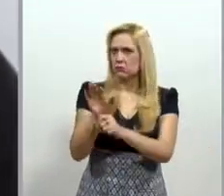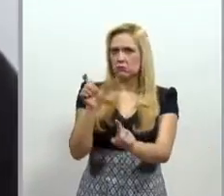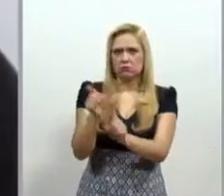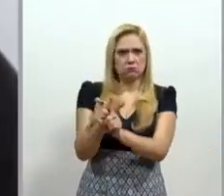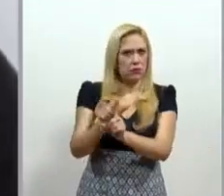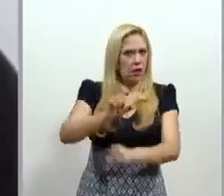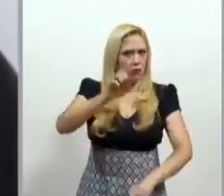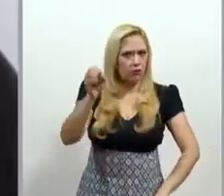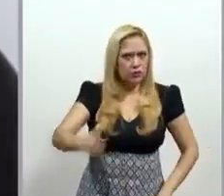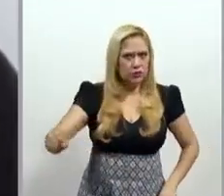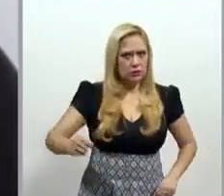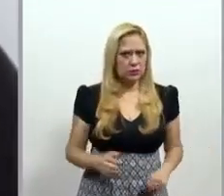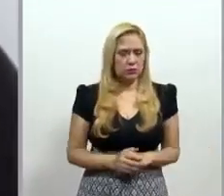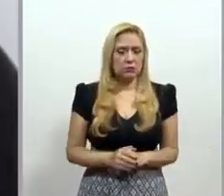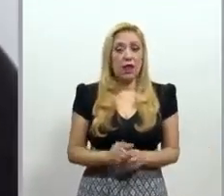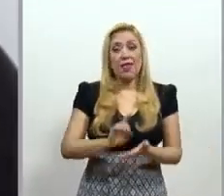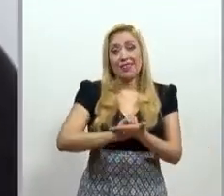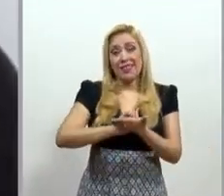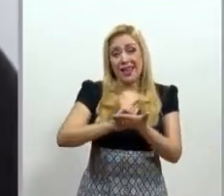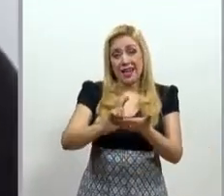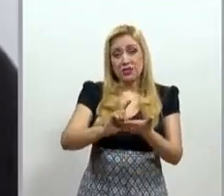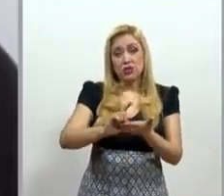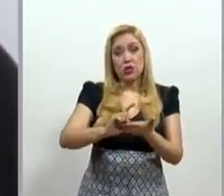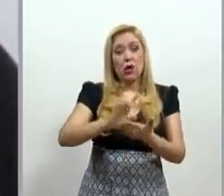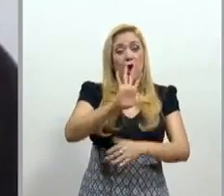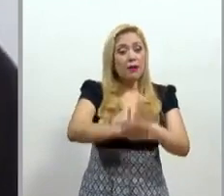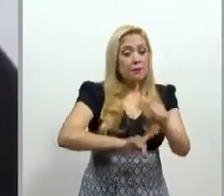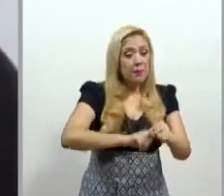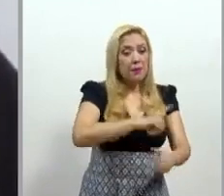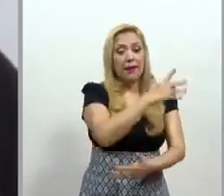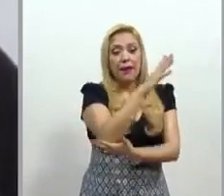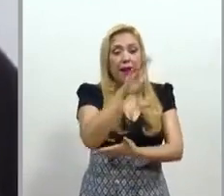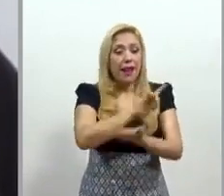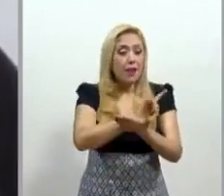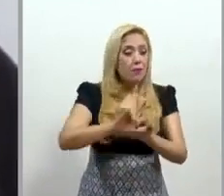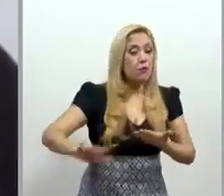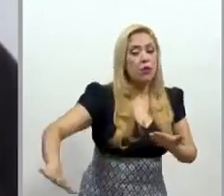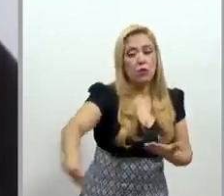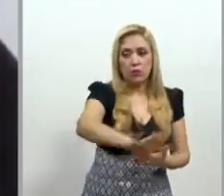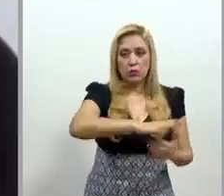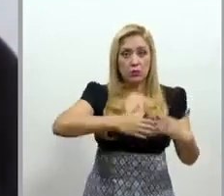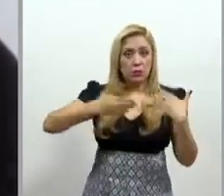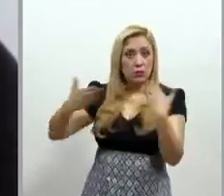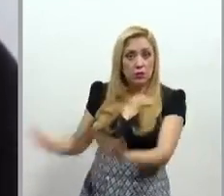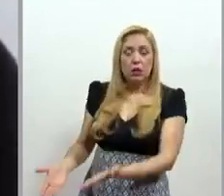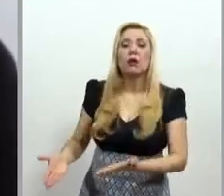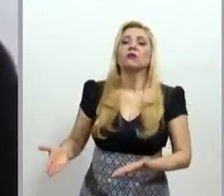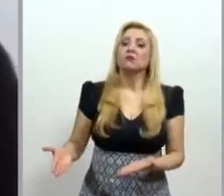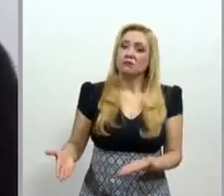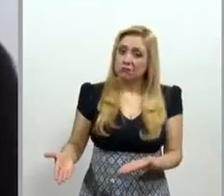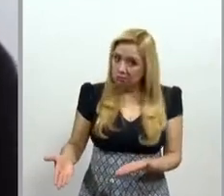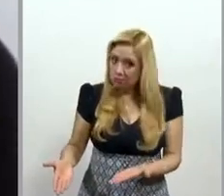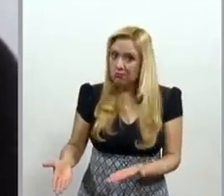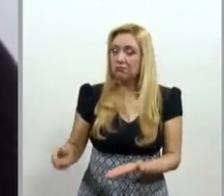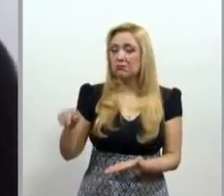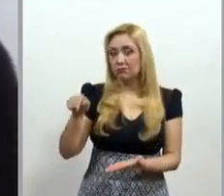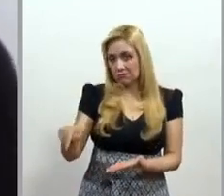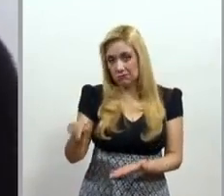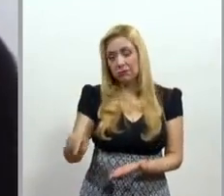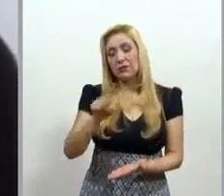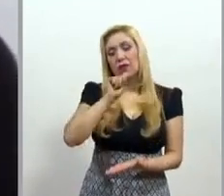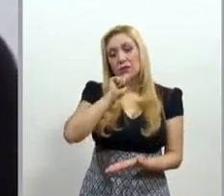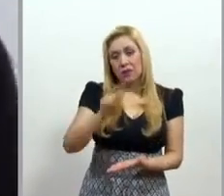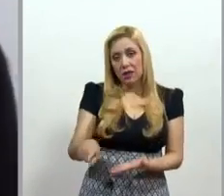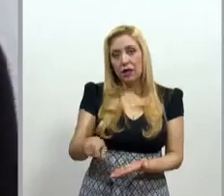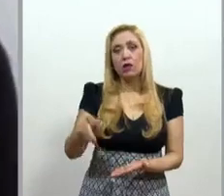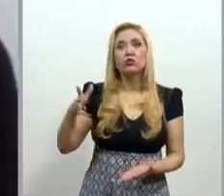medida, el derecho ambiental ha venido incorporando reflexiones entre los niños, las niñas y los adolescentes